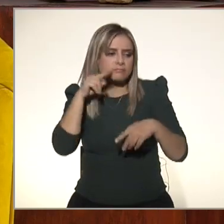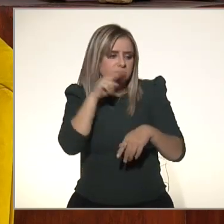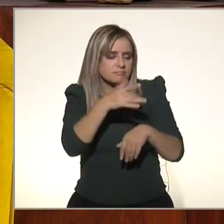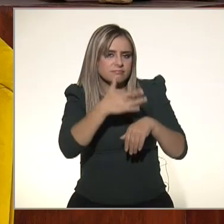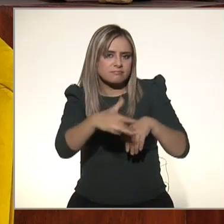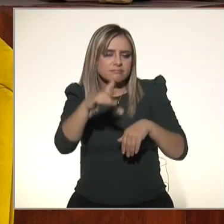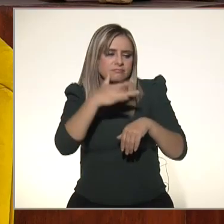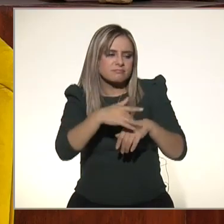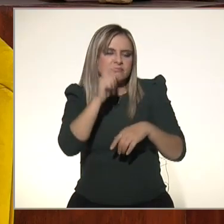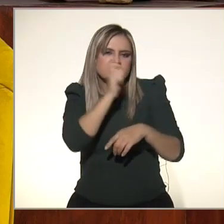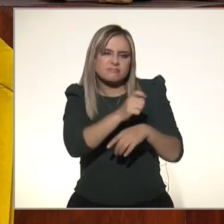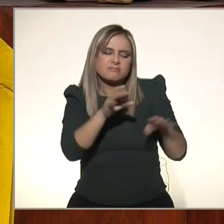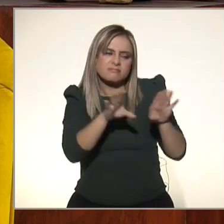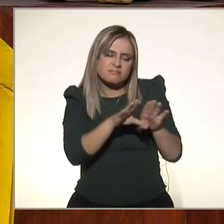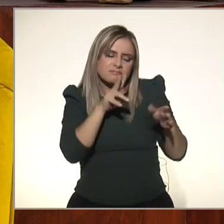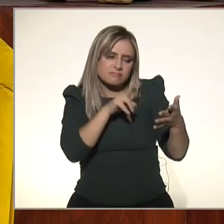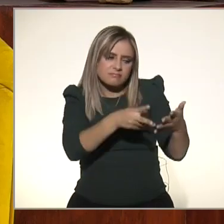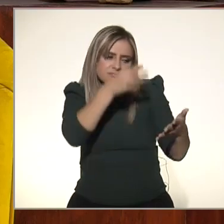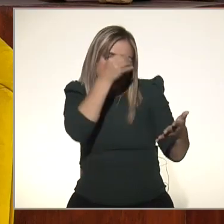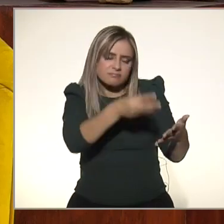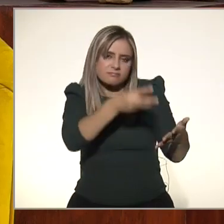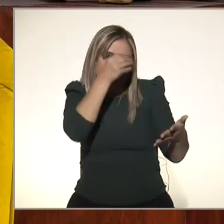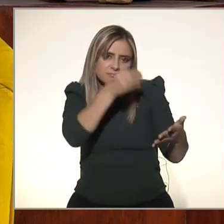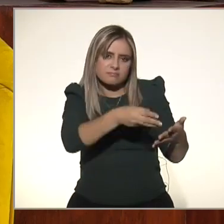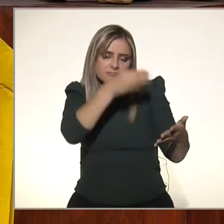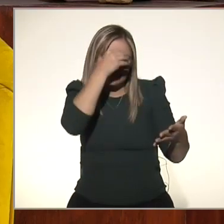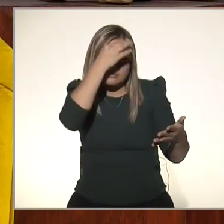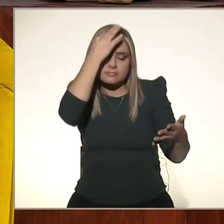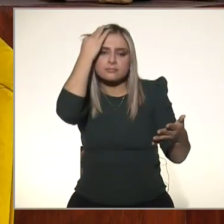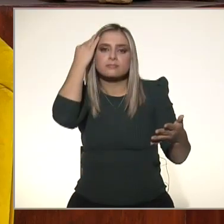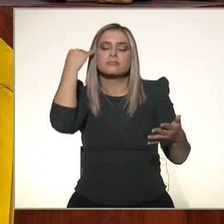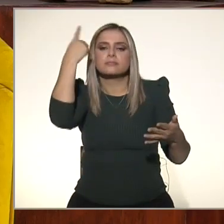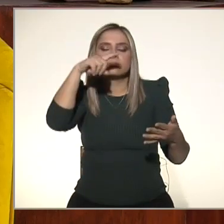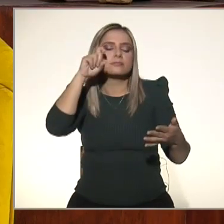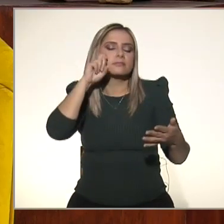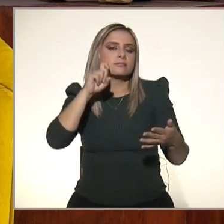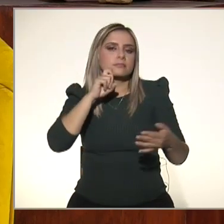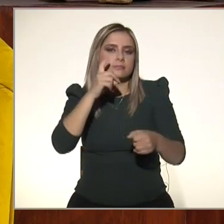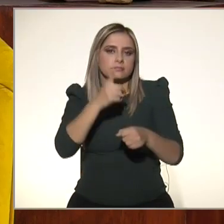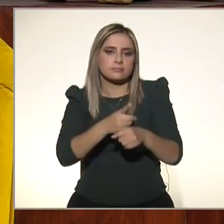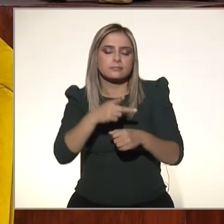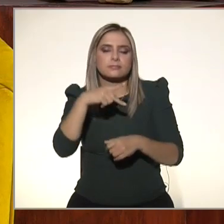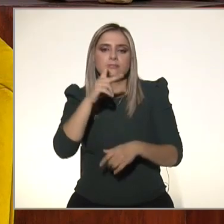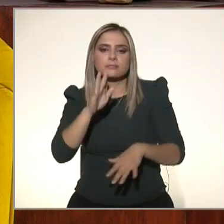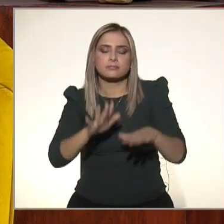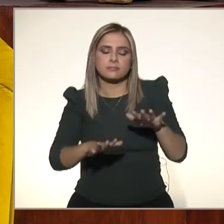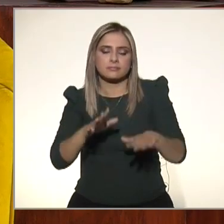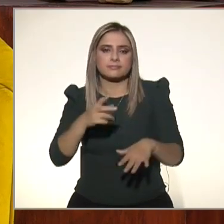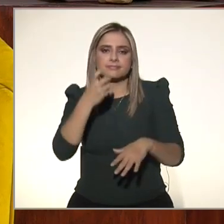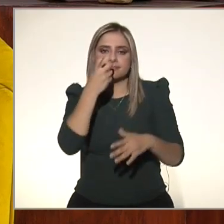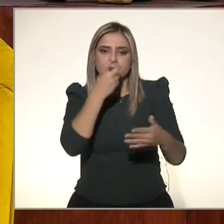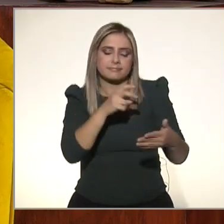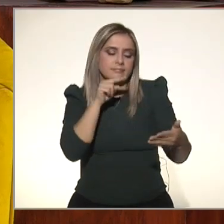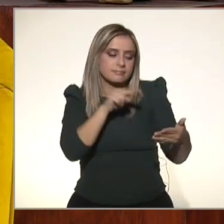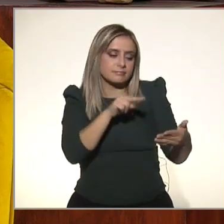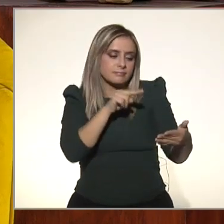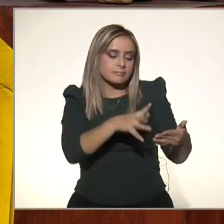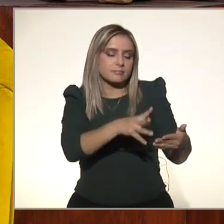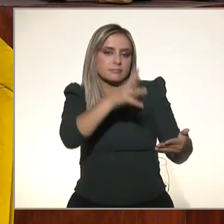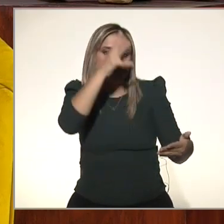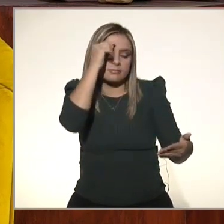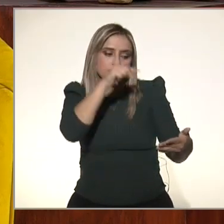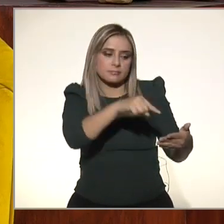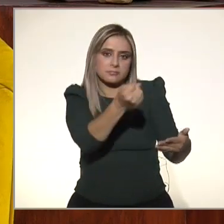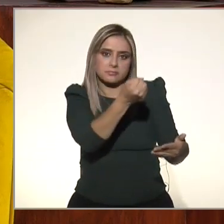educativos, es decir, para educarnos, bien o mal, pero para educarnos en la sexualidad. Y muchas veces ese se vuelve el estándar